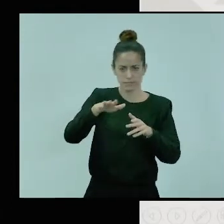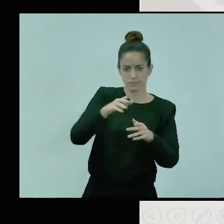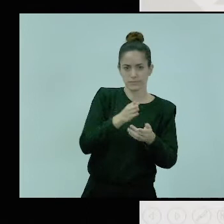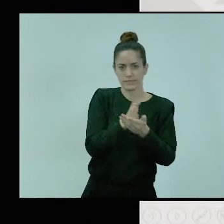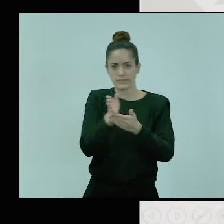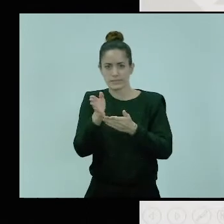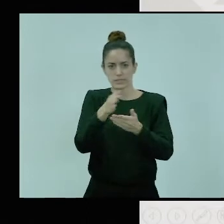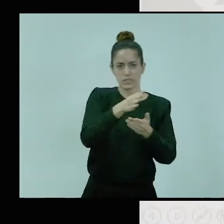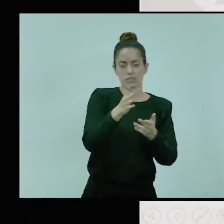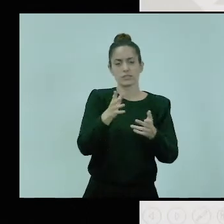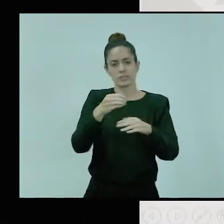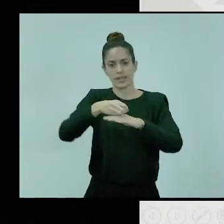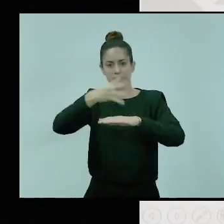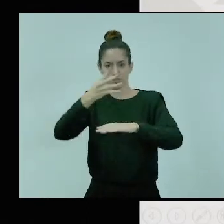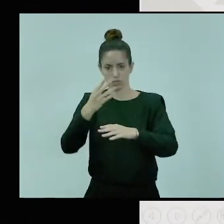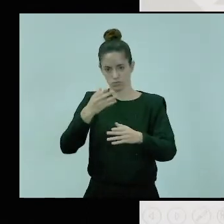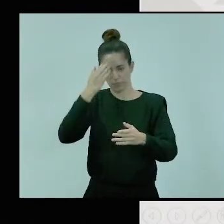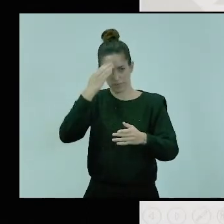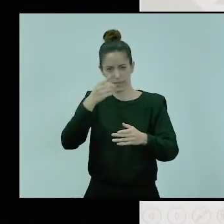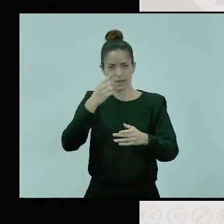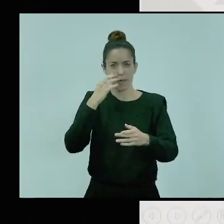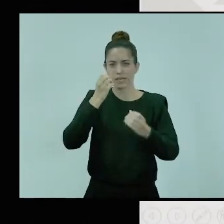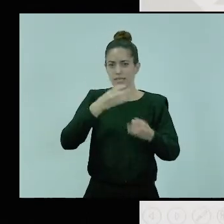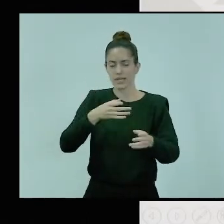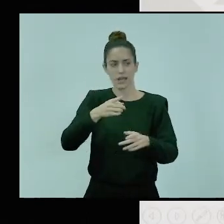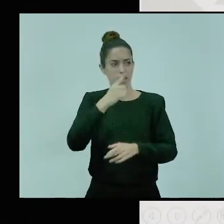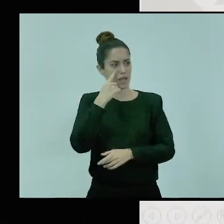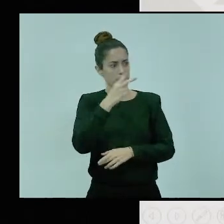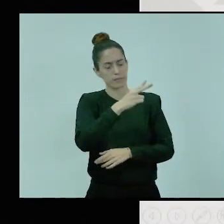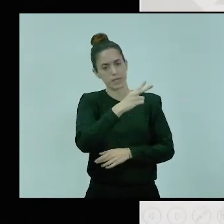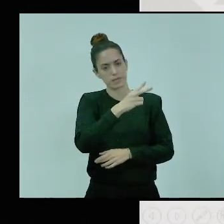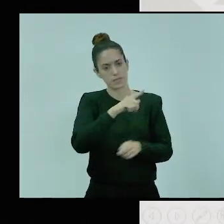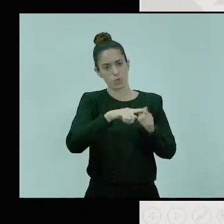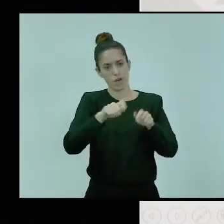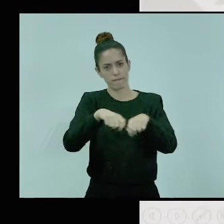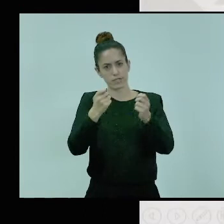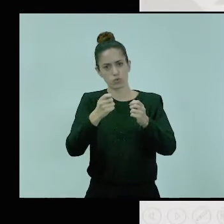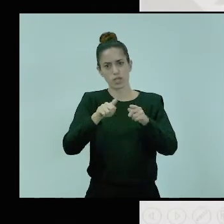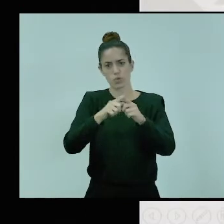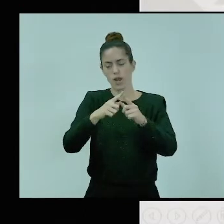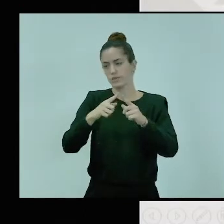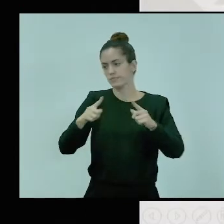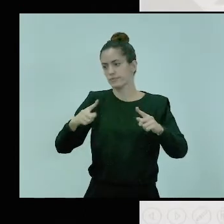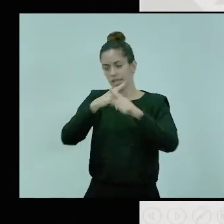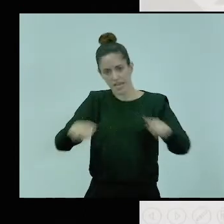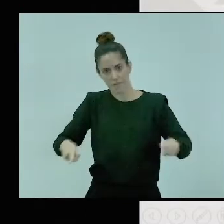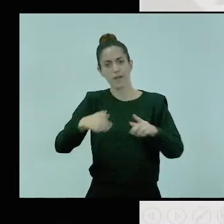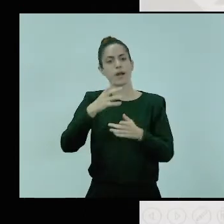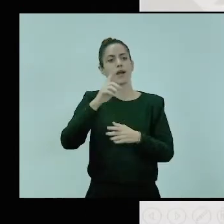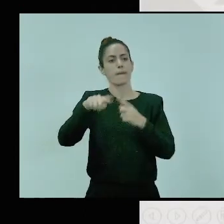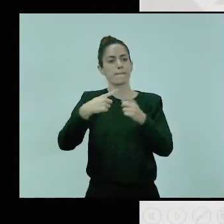dirección principal de vibración del edificio, vemos cómo tenemos aquí esas fracturas en aspa, mientras que